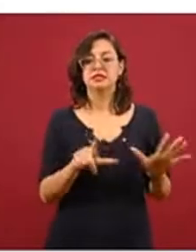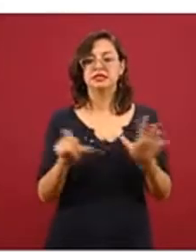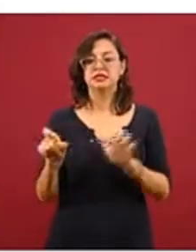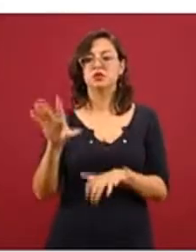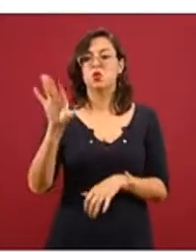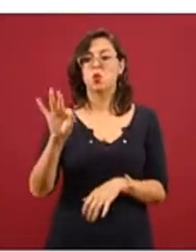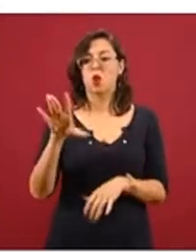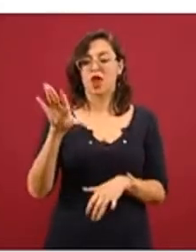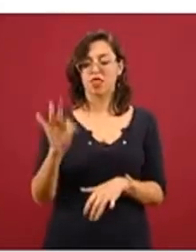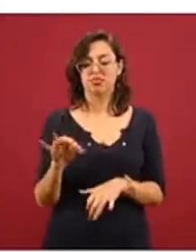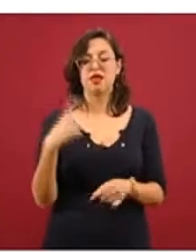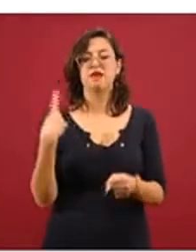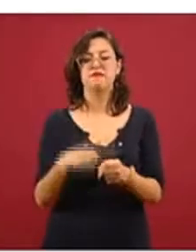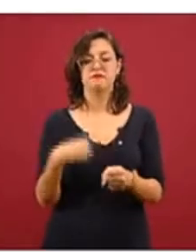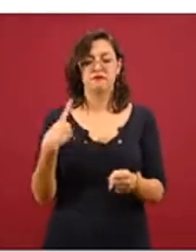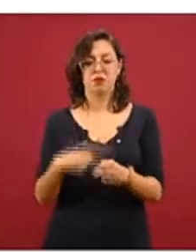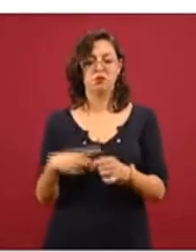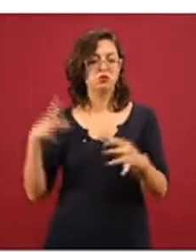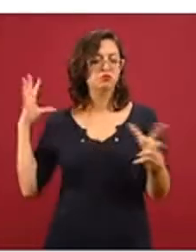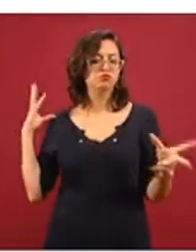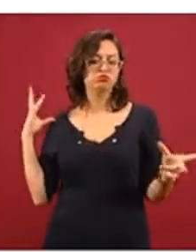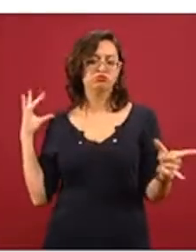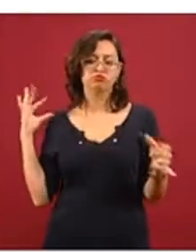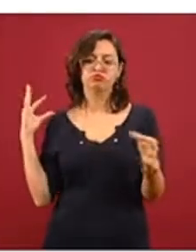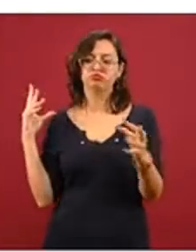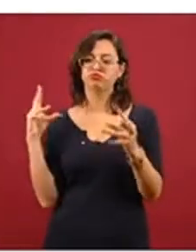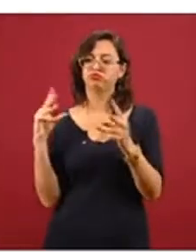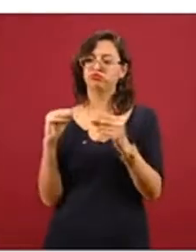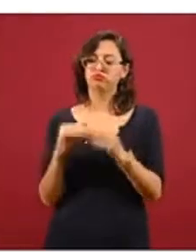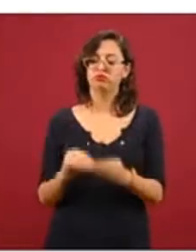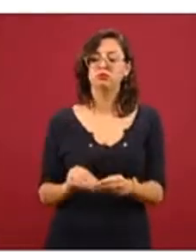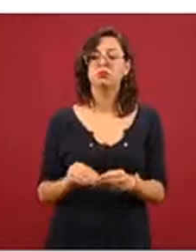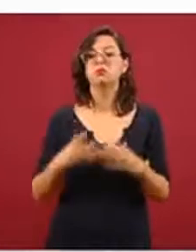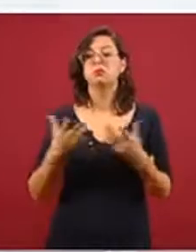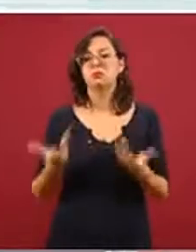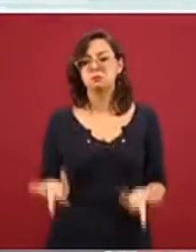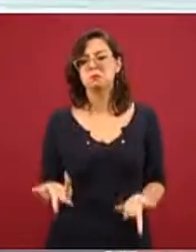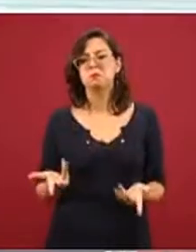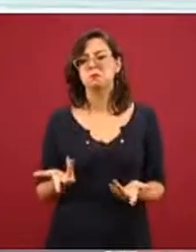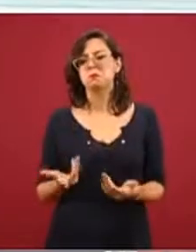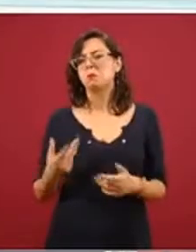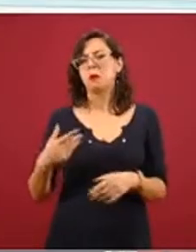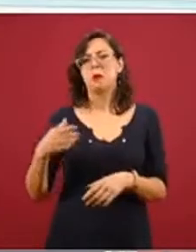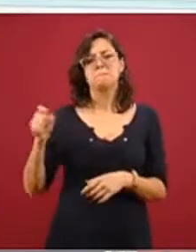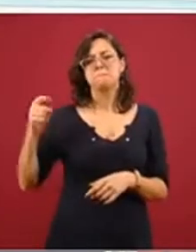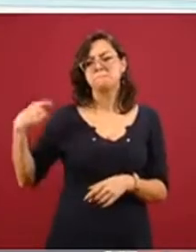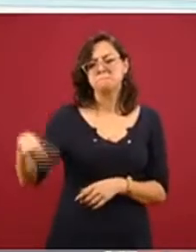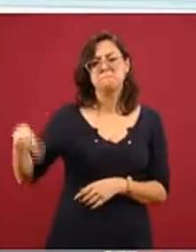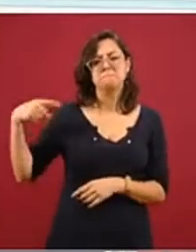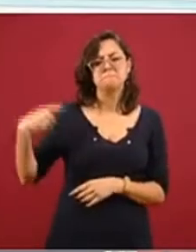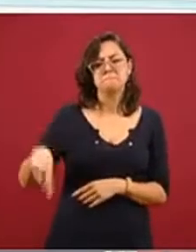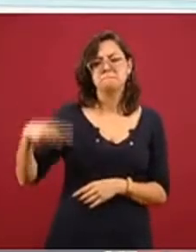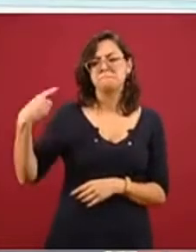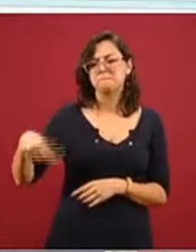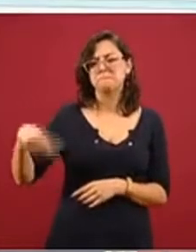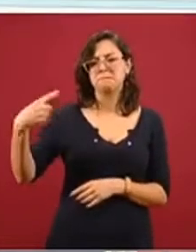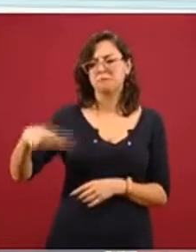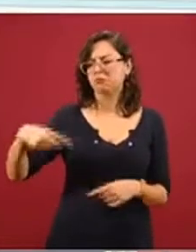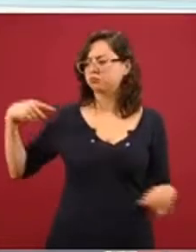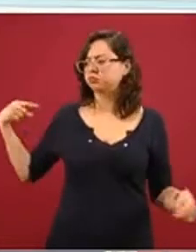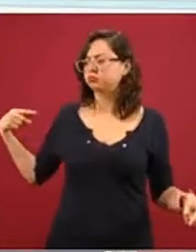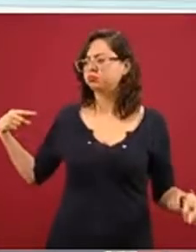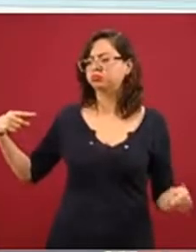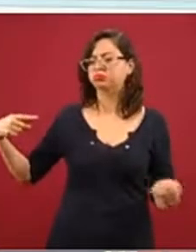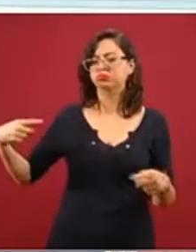6.740 casos, y estamos más o menos en esta media esperada que hemos tenido en los últimos